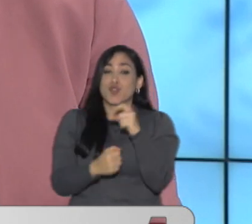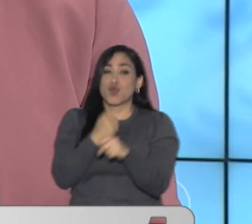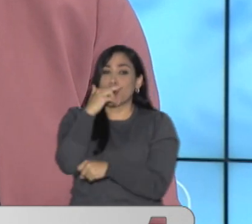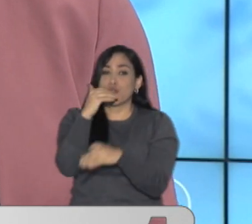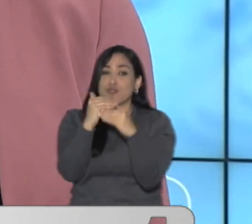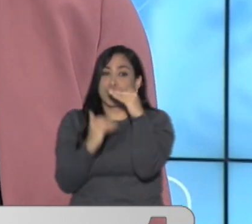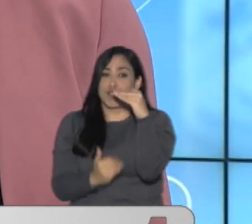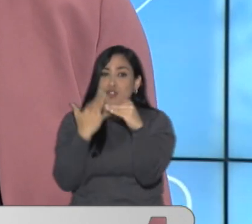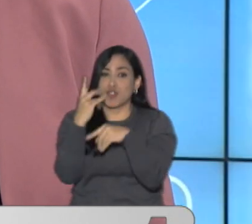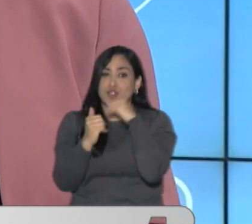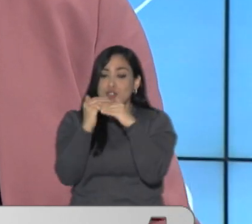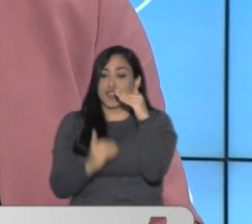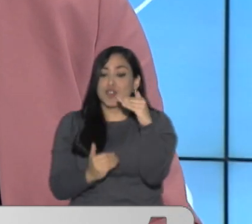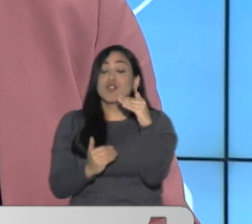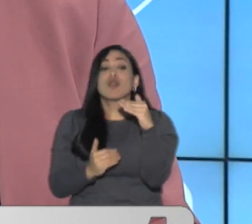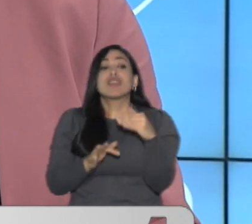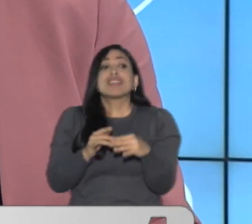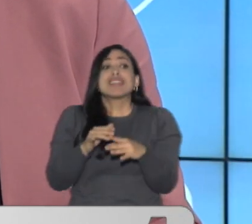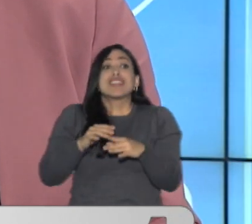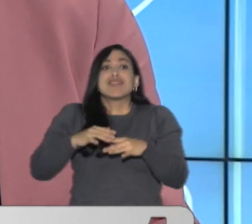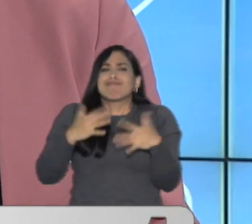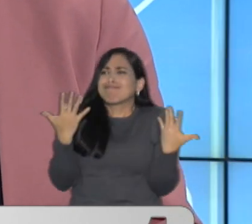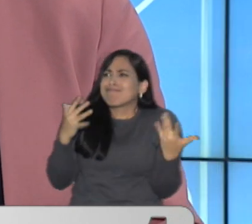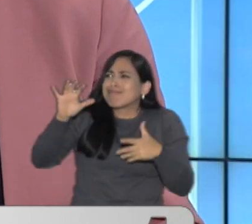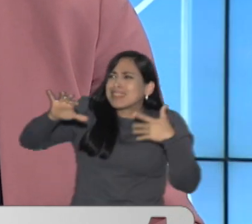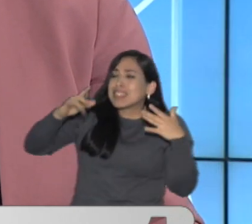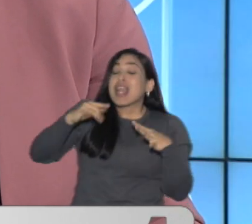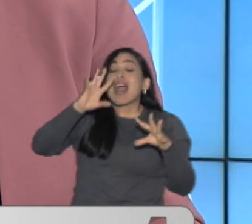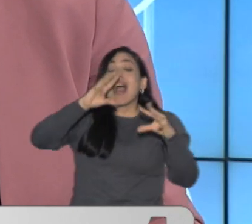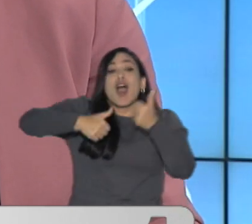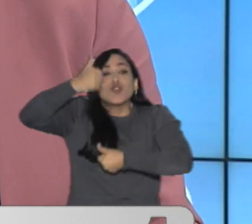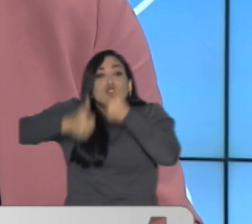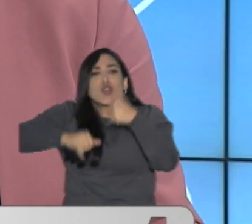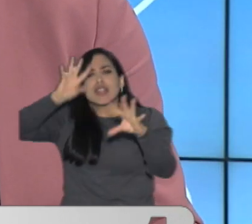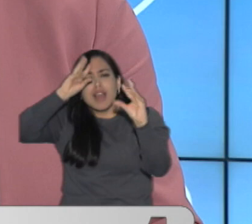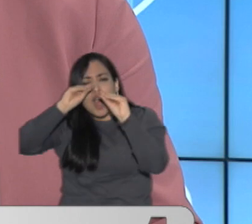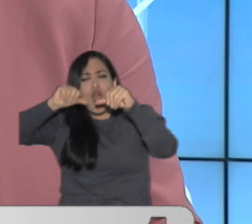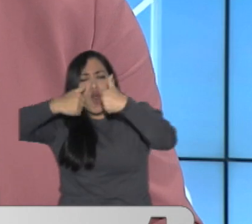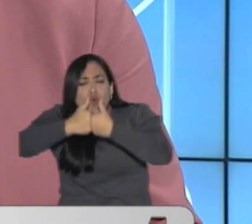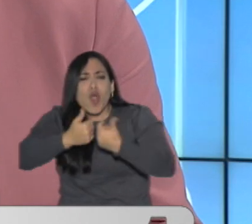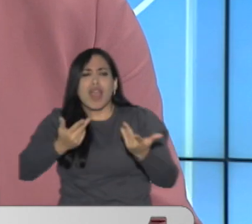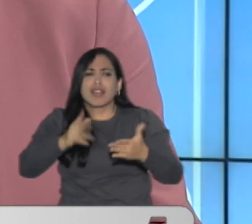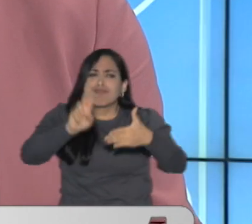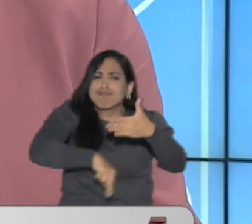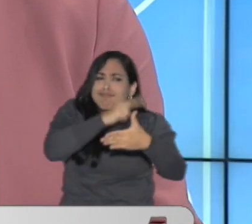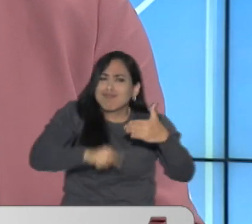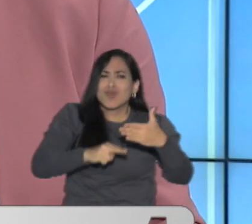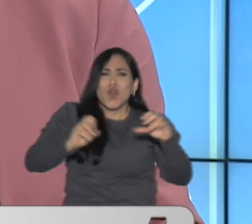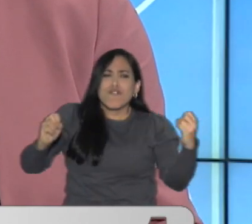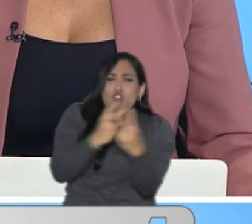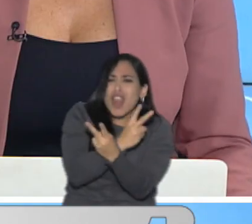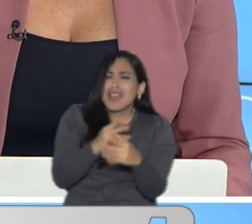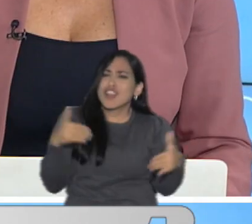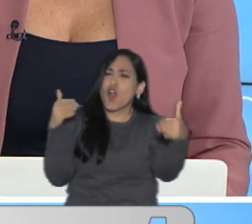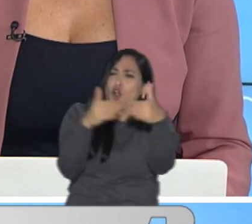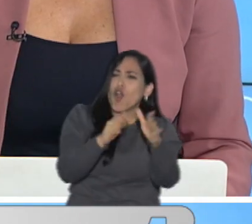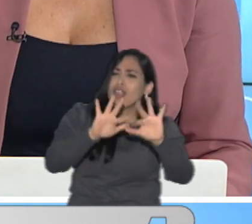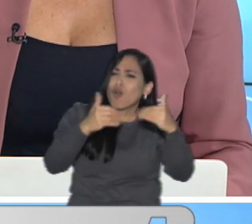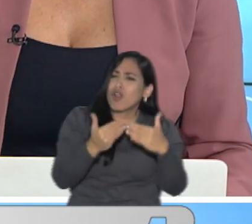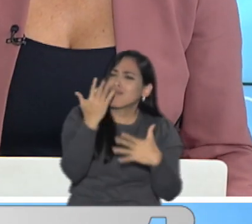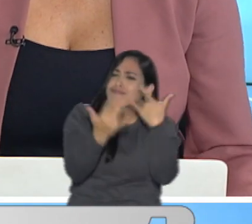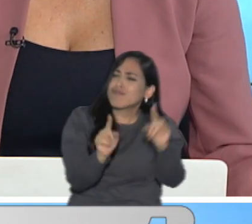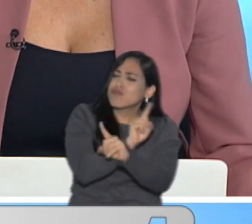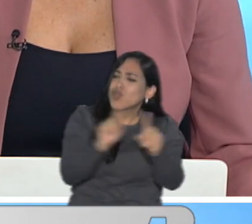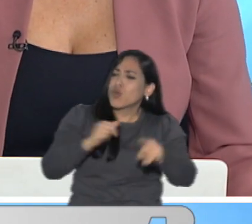años. En medio del escándalo, las autoridades firmaron un pacto para proteger la institución y condenar el vandalismo. Diana Giraldo con el